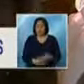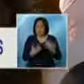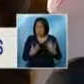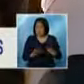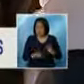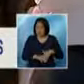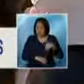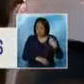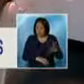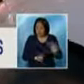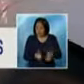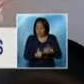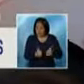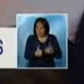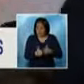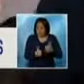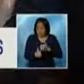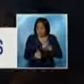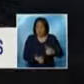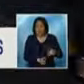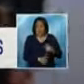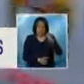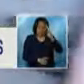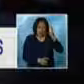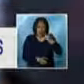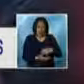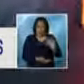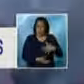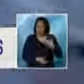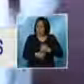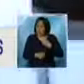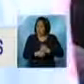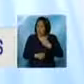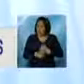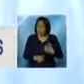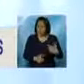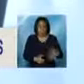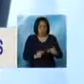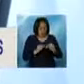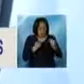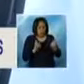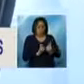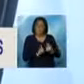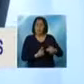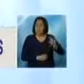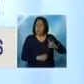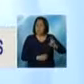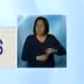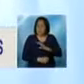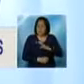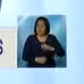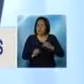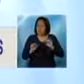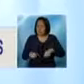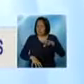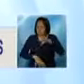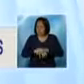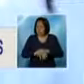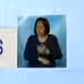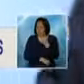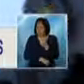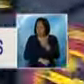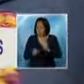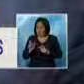Finalmente, después de una intensa persecución policial, un gran trabajo del Escuadrón de Emergencias del Callao, quien ha logrado capturar a dos personas que